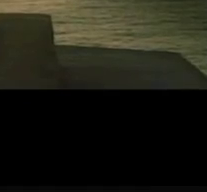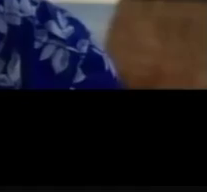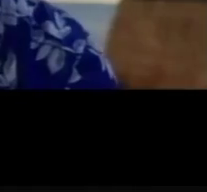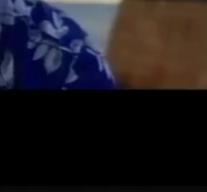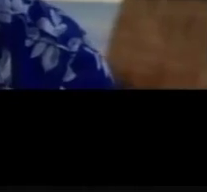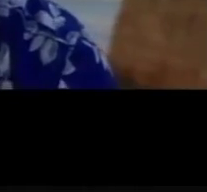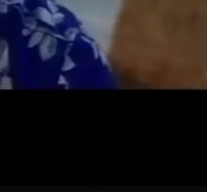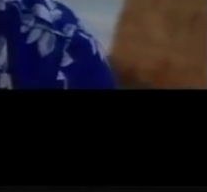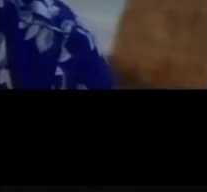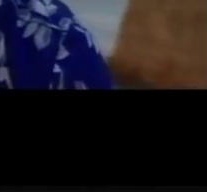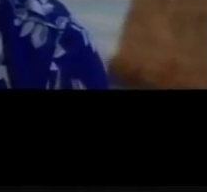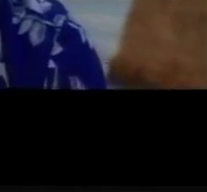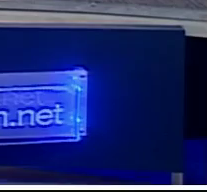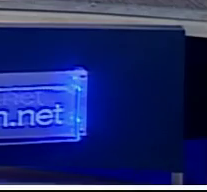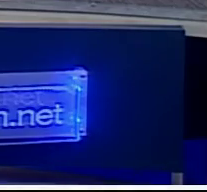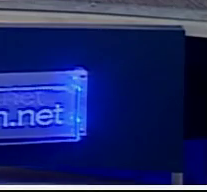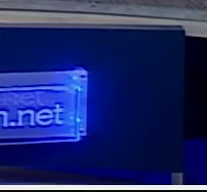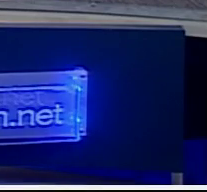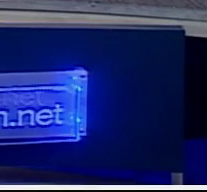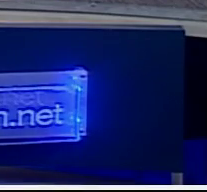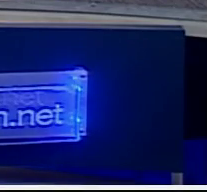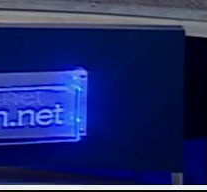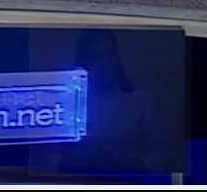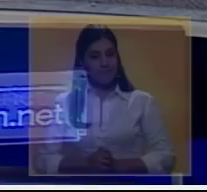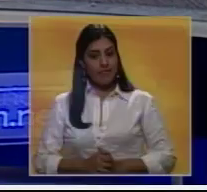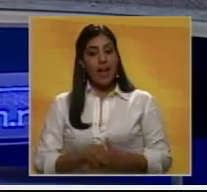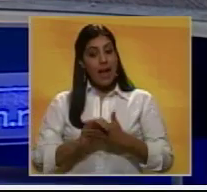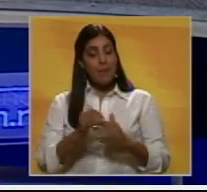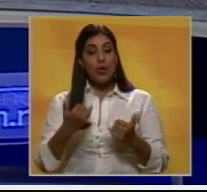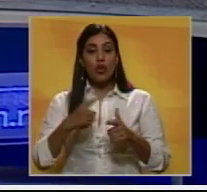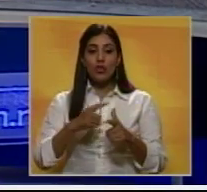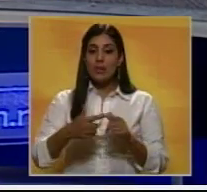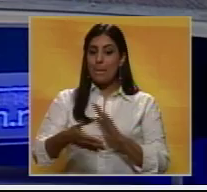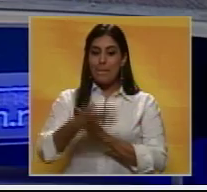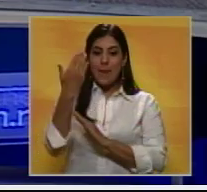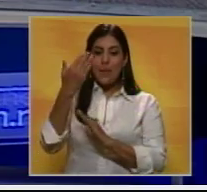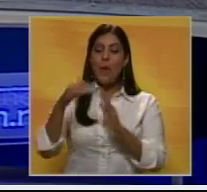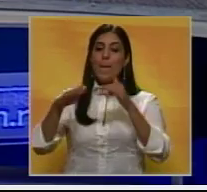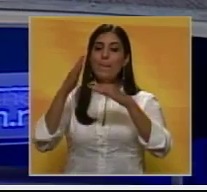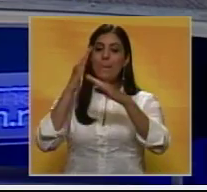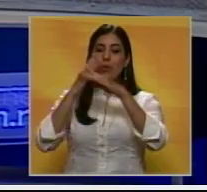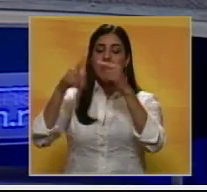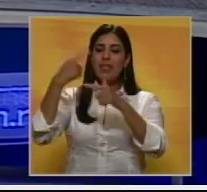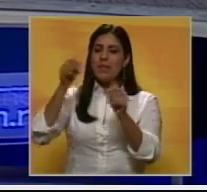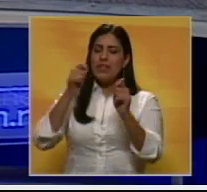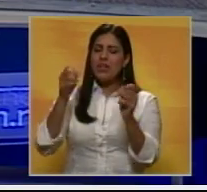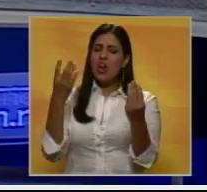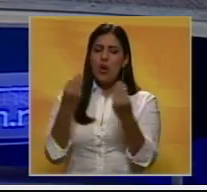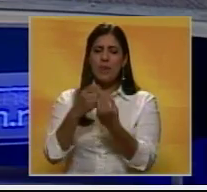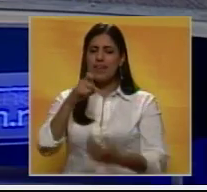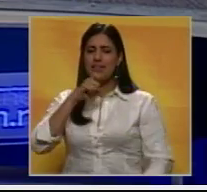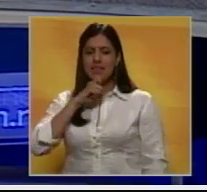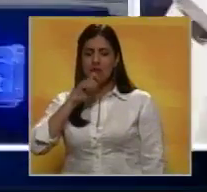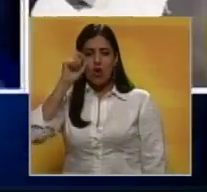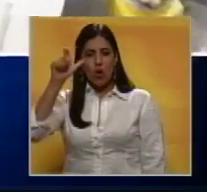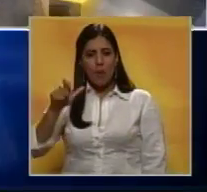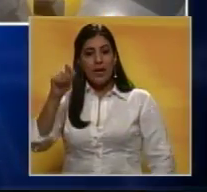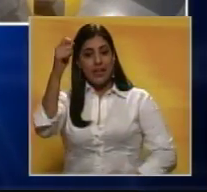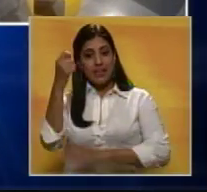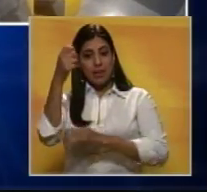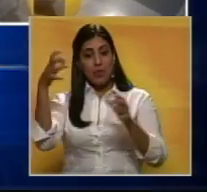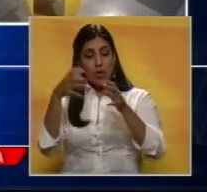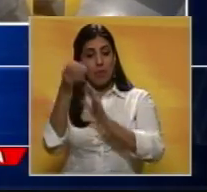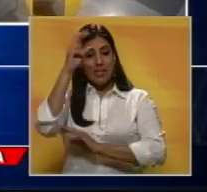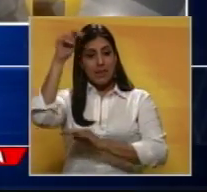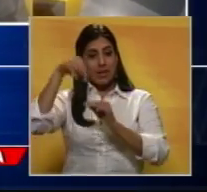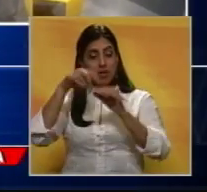yo quiero contigo. Bien amigos, vamos entonces a la pausa. A regreso en entrevista a Venevisión nos acompaña Miguel Pizarro, diputado ante